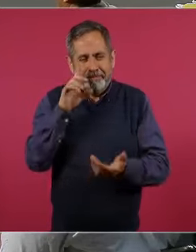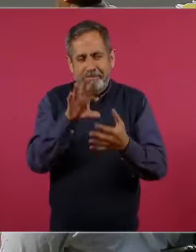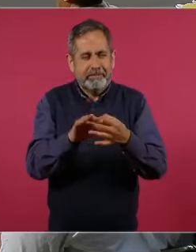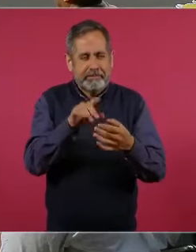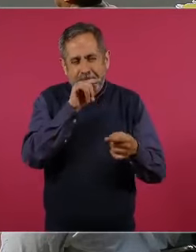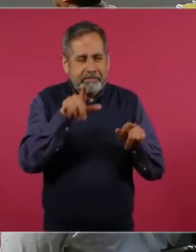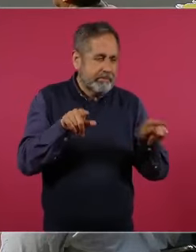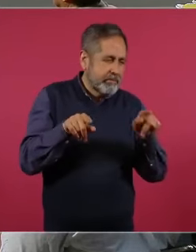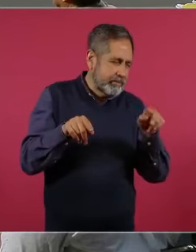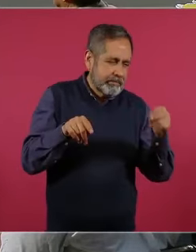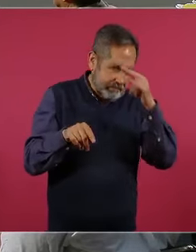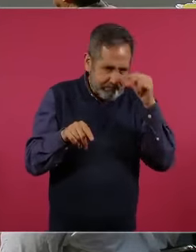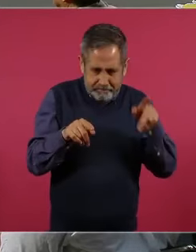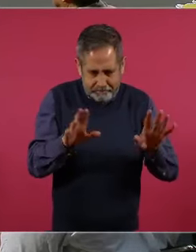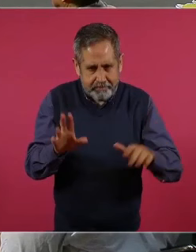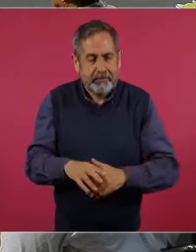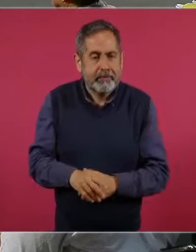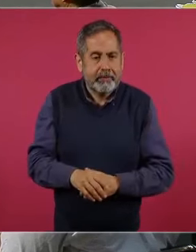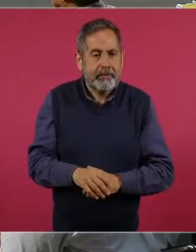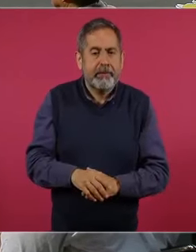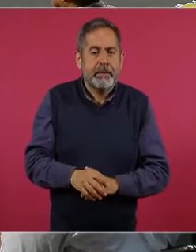nombres. Pero